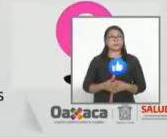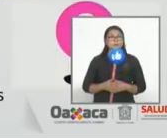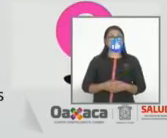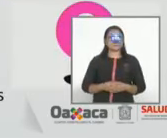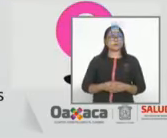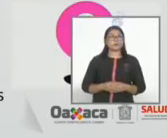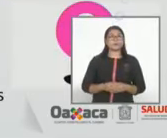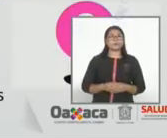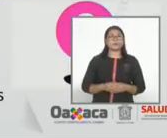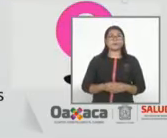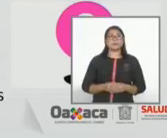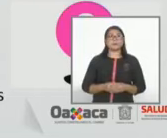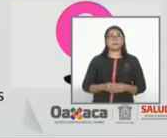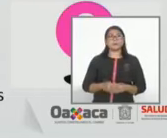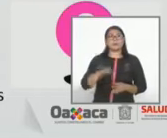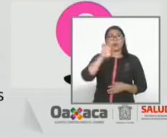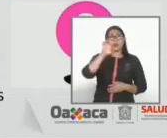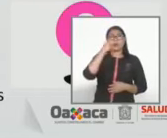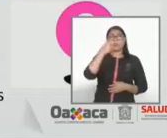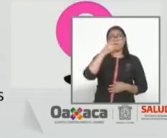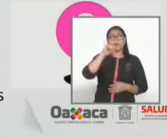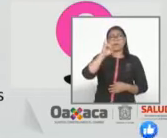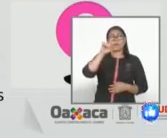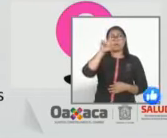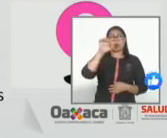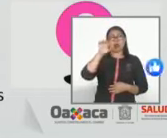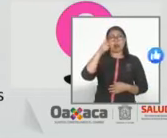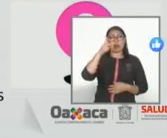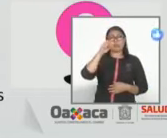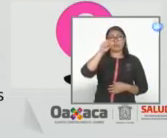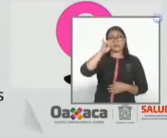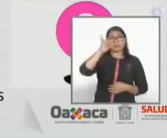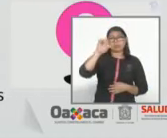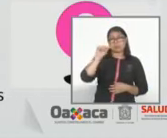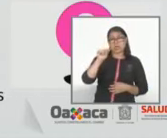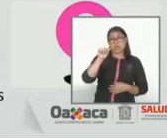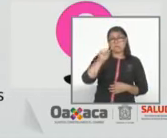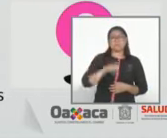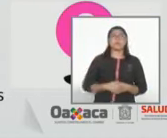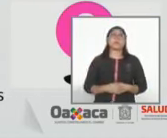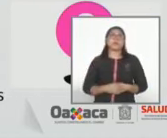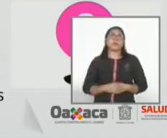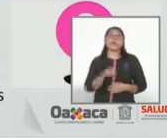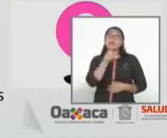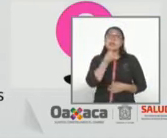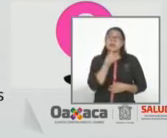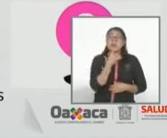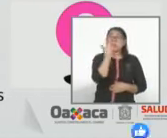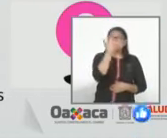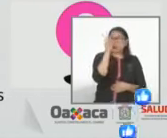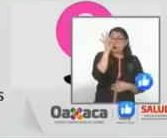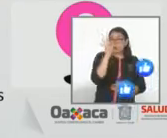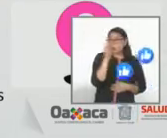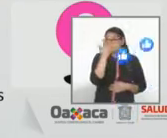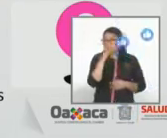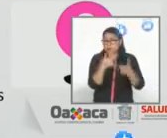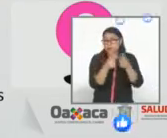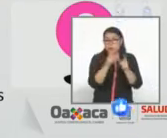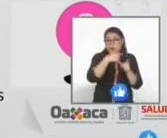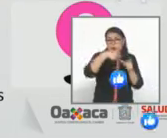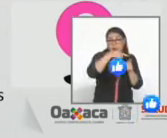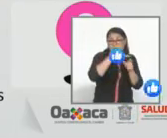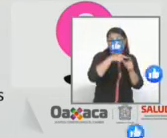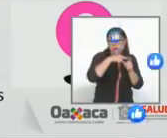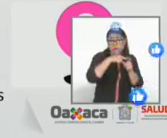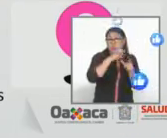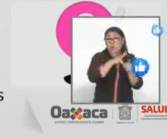Ok, bueno, la epilepsia en la infancia. El 5% de los niños va a experimentar una crisis epiléptica a lo largo de